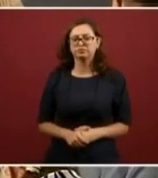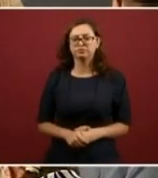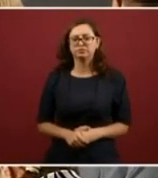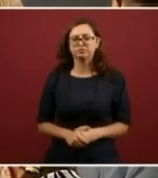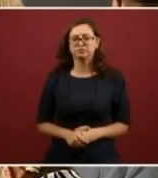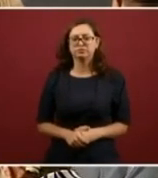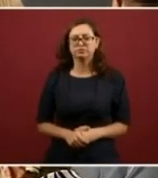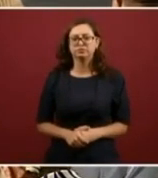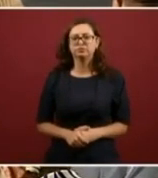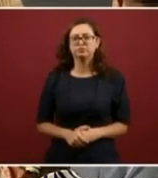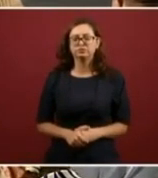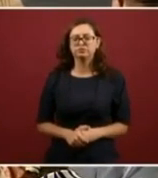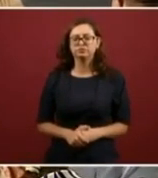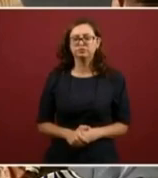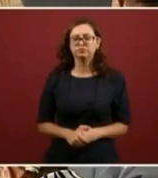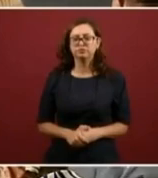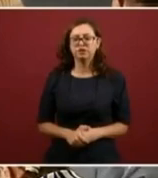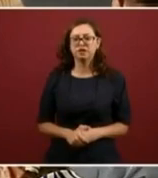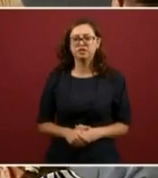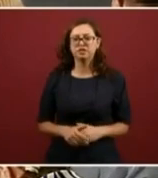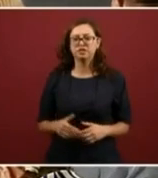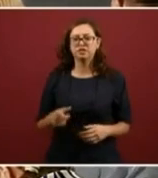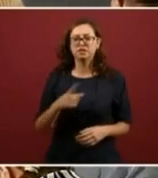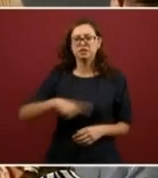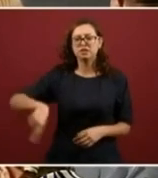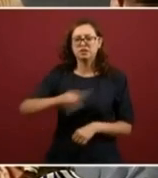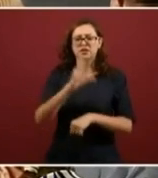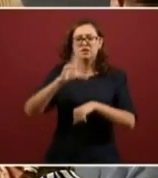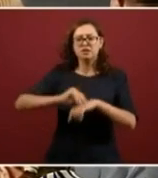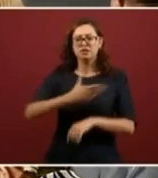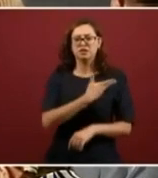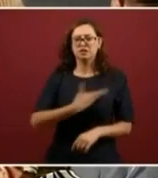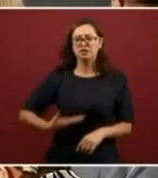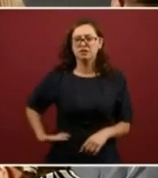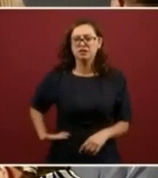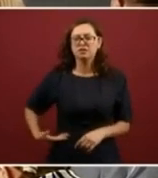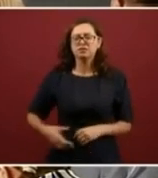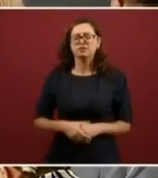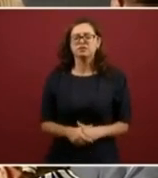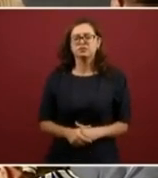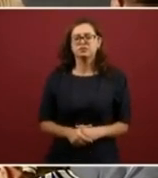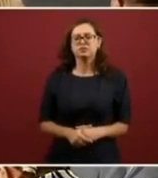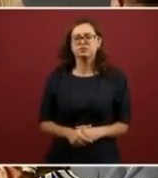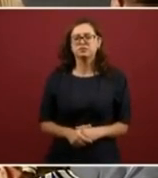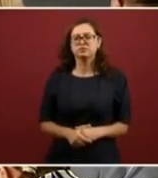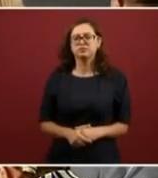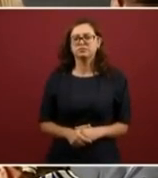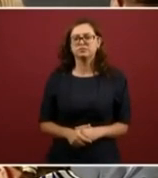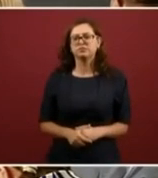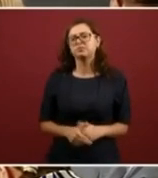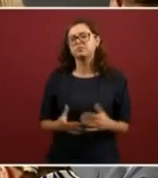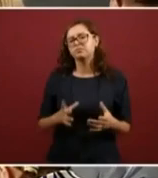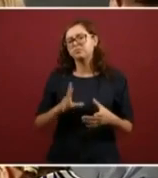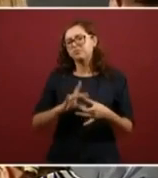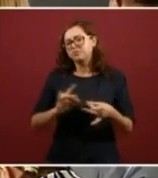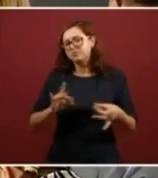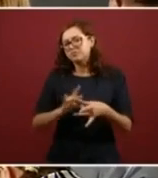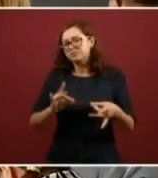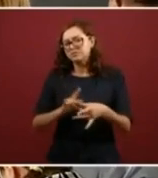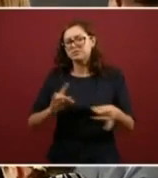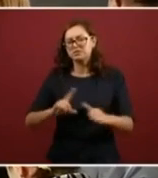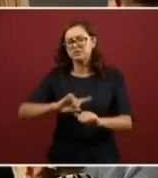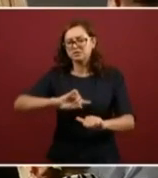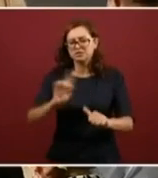Muy buenos días. Con su permiso, señor presidente, vamos a explicar primero, muy brevemente, en